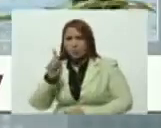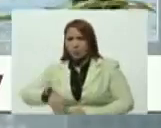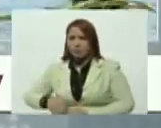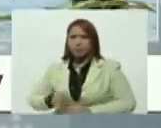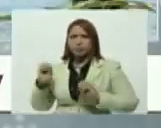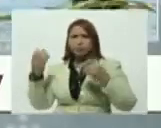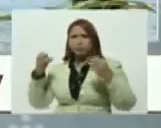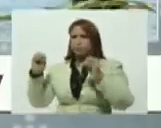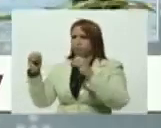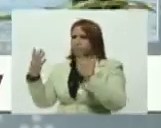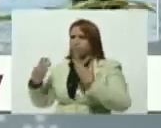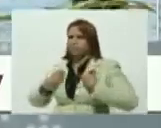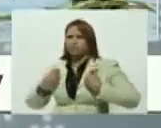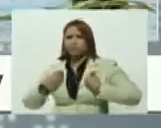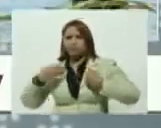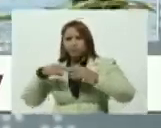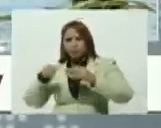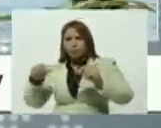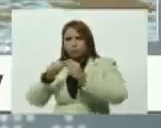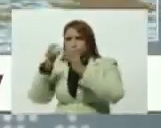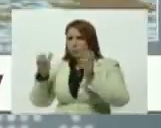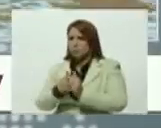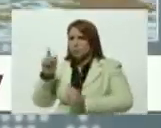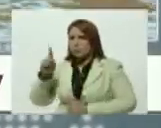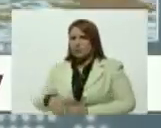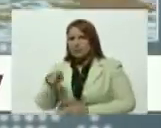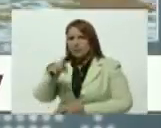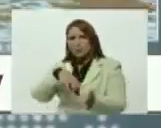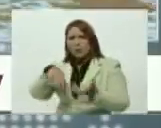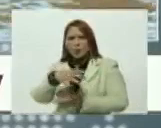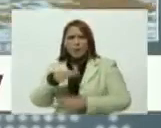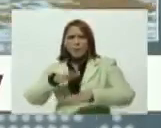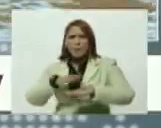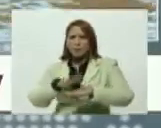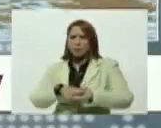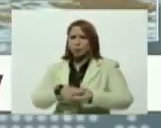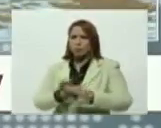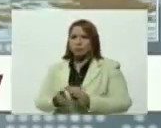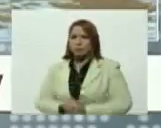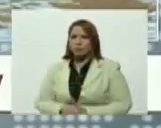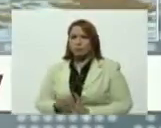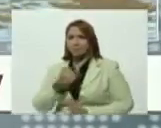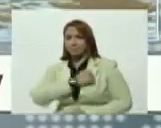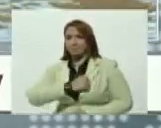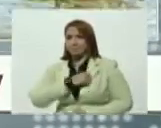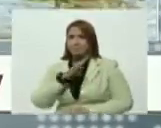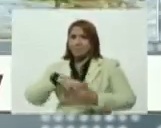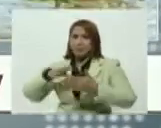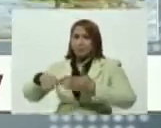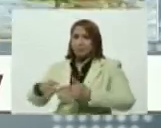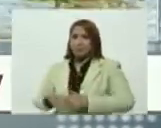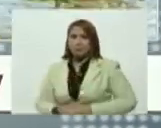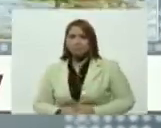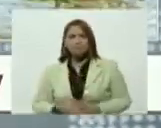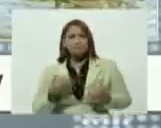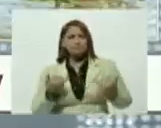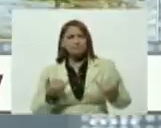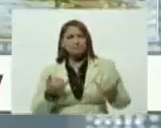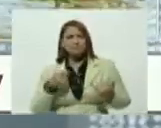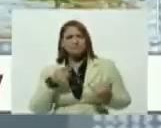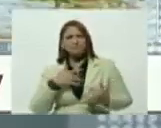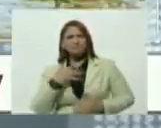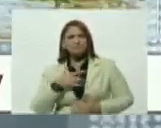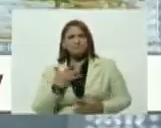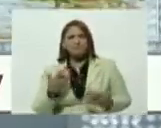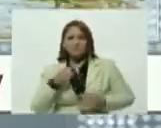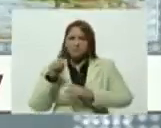salvó vidas en el territorio, en esta situación que se presentó lamentablemente allí en Barcelona, presidente. Ahora, ¿qué siente? Te